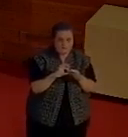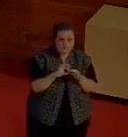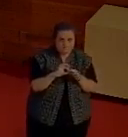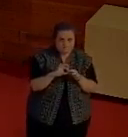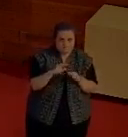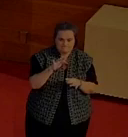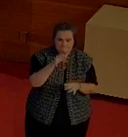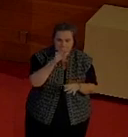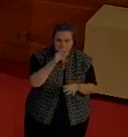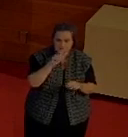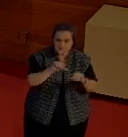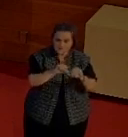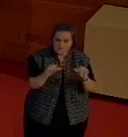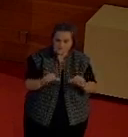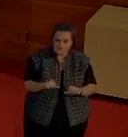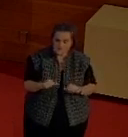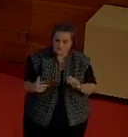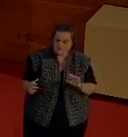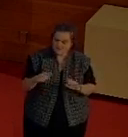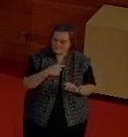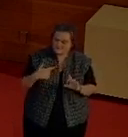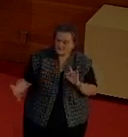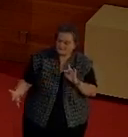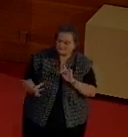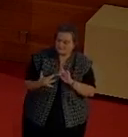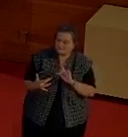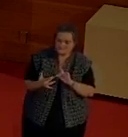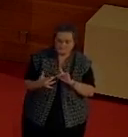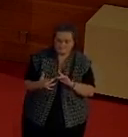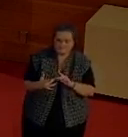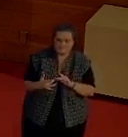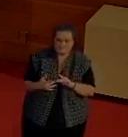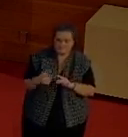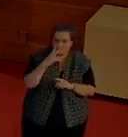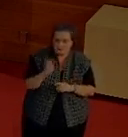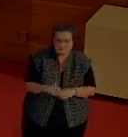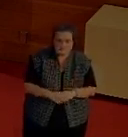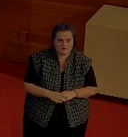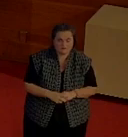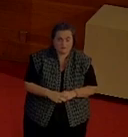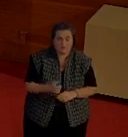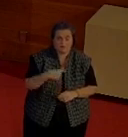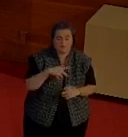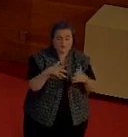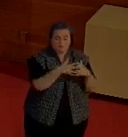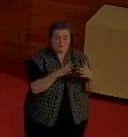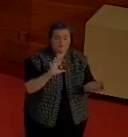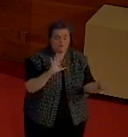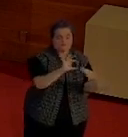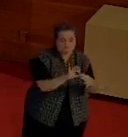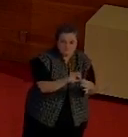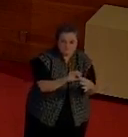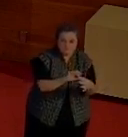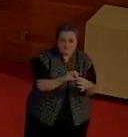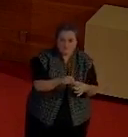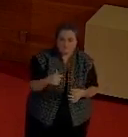todavía un modelo de relación con china sino que estamos alineados con un Estados Unidos y por tanto nos llevamos las tortas Sin llevarnos